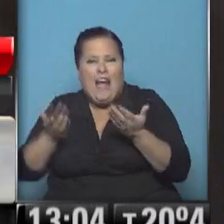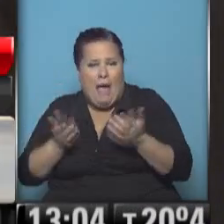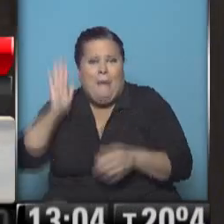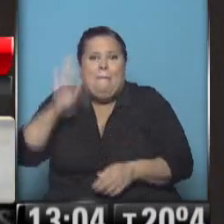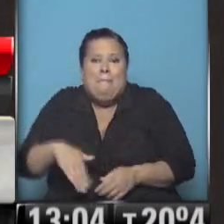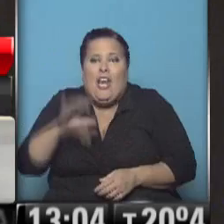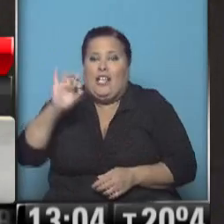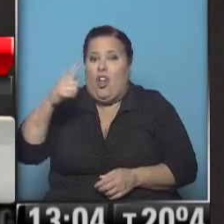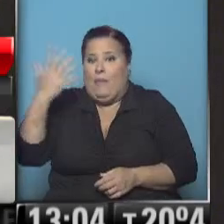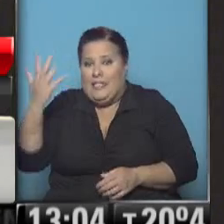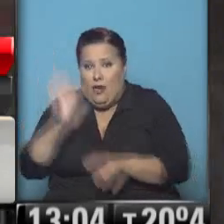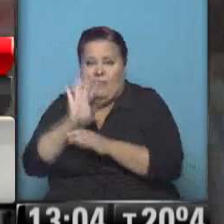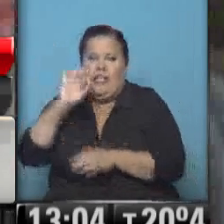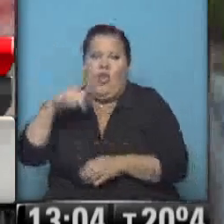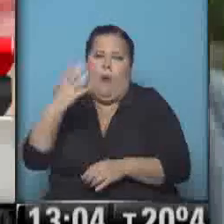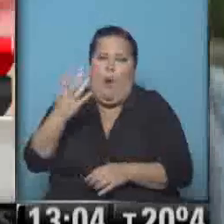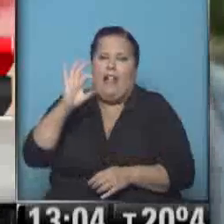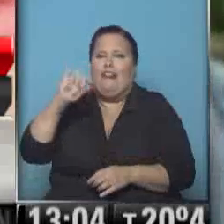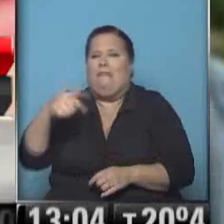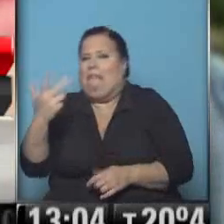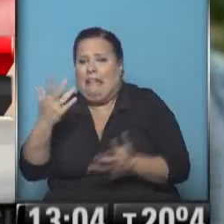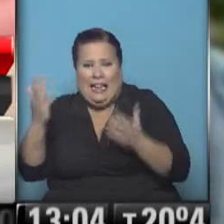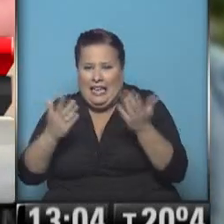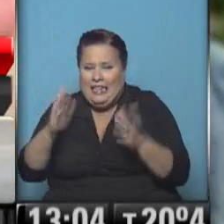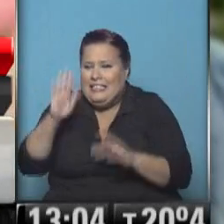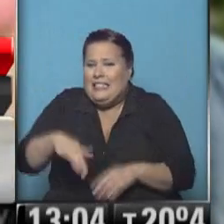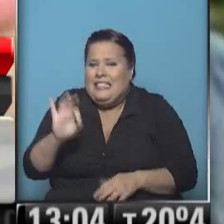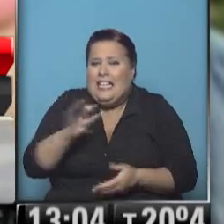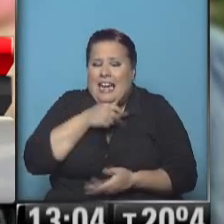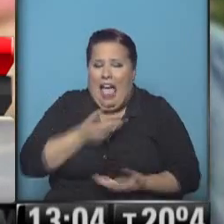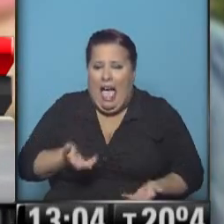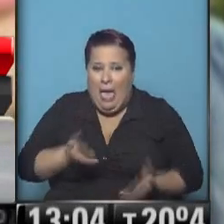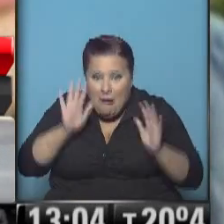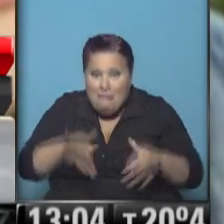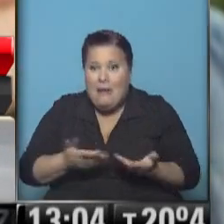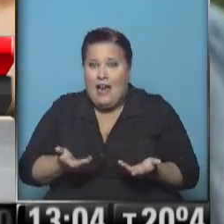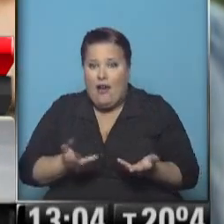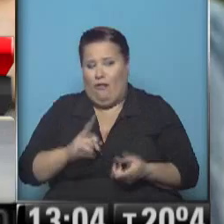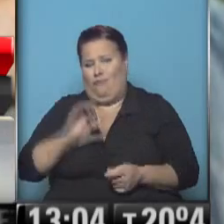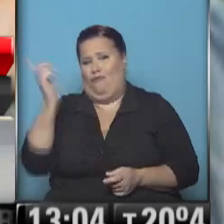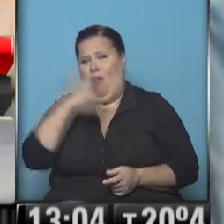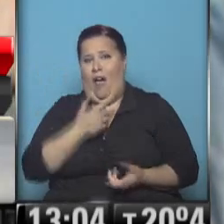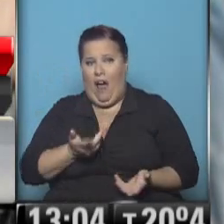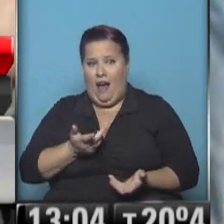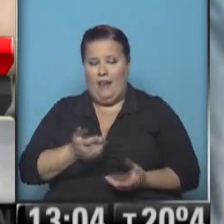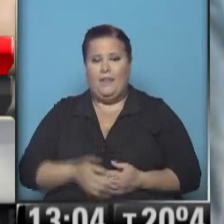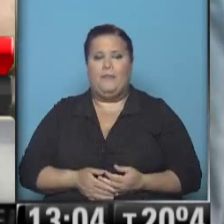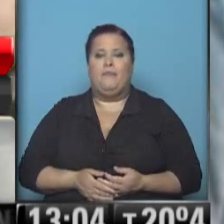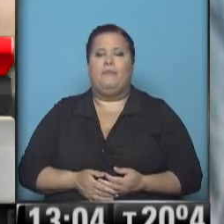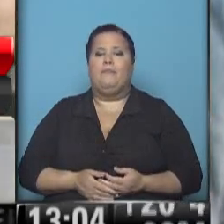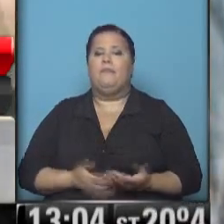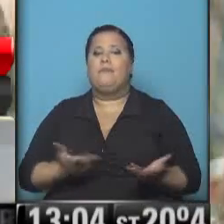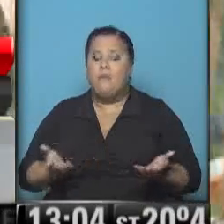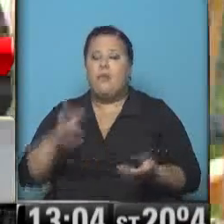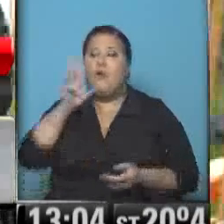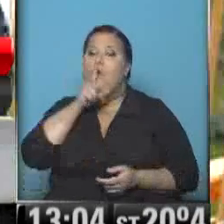que 0,5 es 0,4, 0,3, menos es cero, nada. Menos que eso, creo que no puede haber. Y